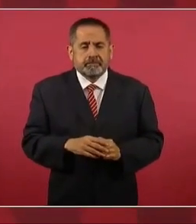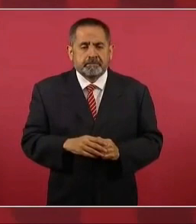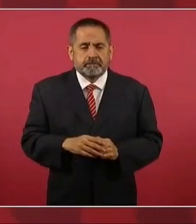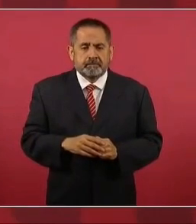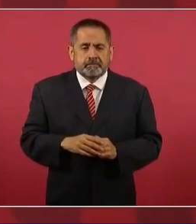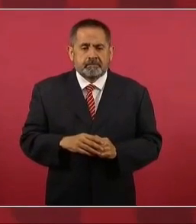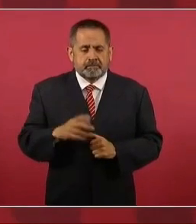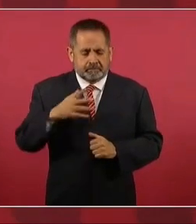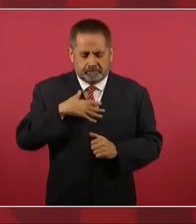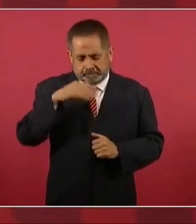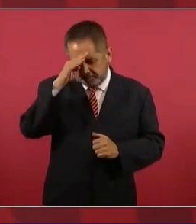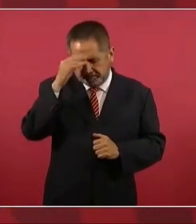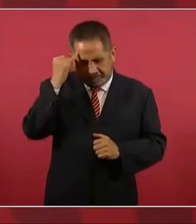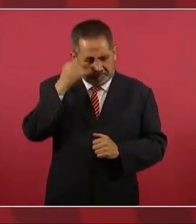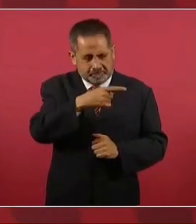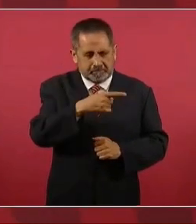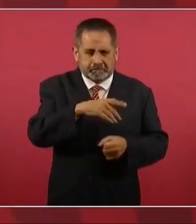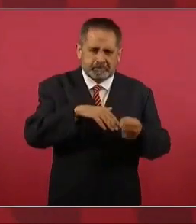troncos